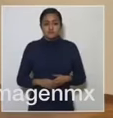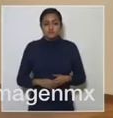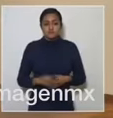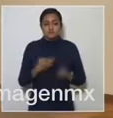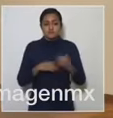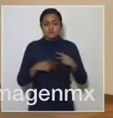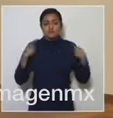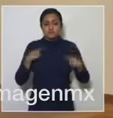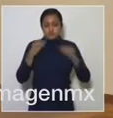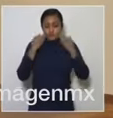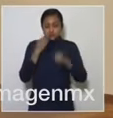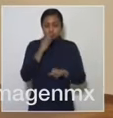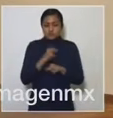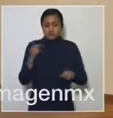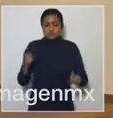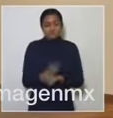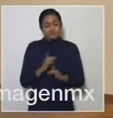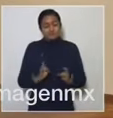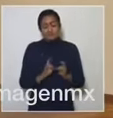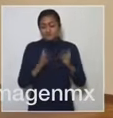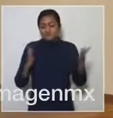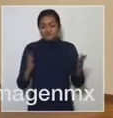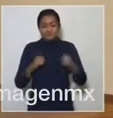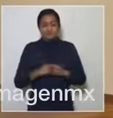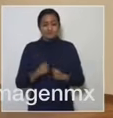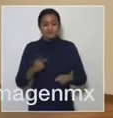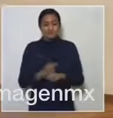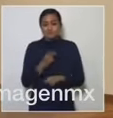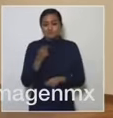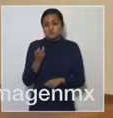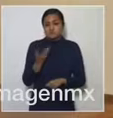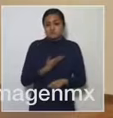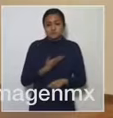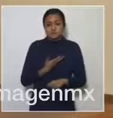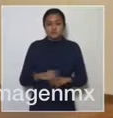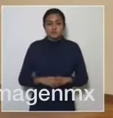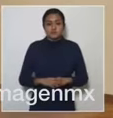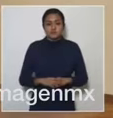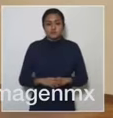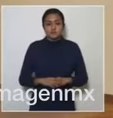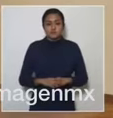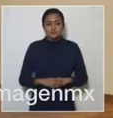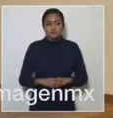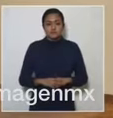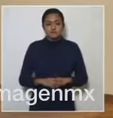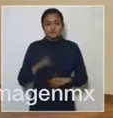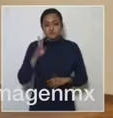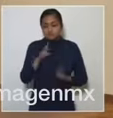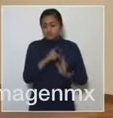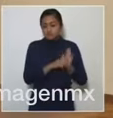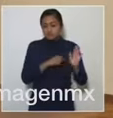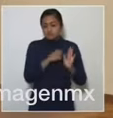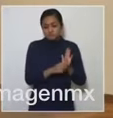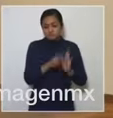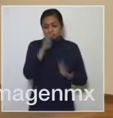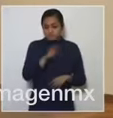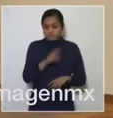sociedad frente a este padecimiento, al nivel que pueda llegar. Se los prometo, les doy mi